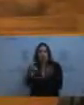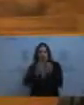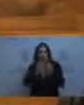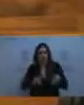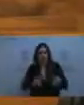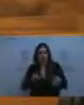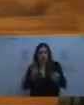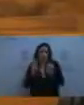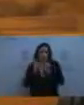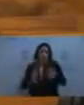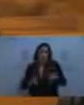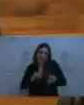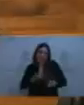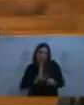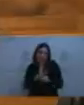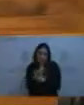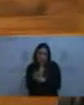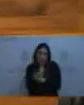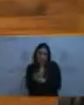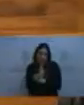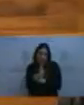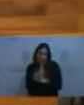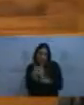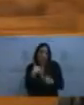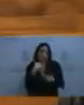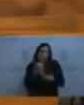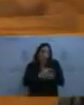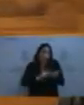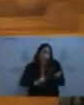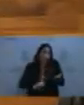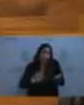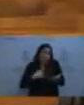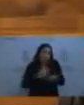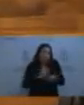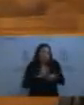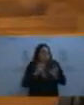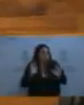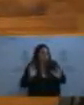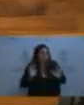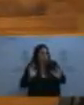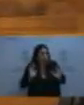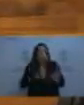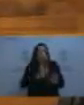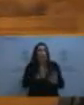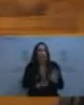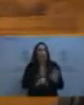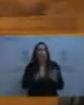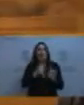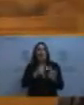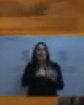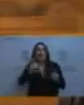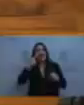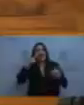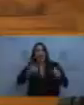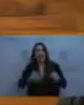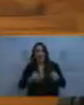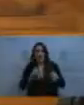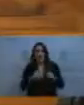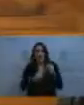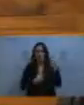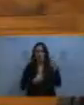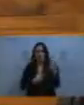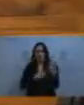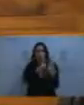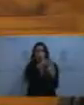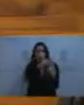afectadas y pretende, según yo las leí y si no las interpreté mal, garantizar fundamentalmente dos aspectos. Uno, que